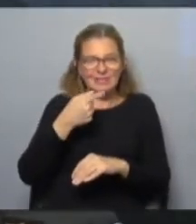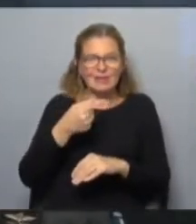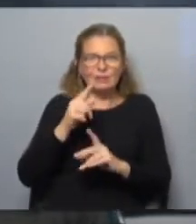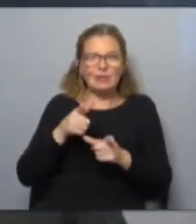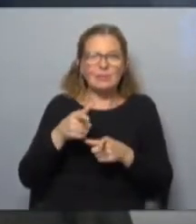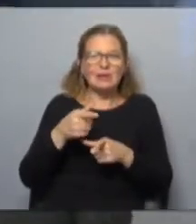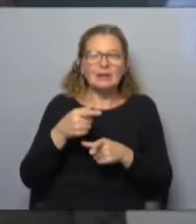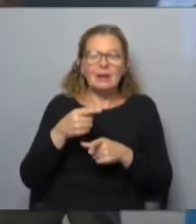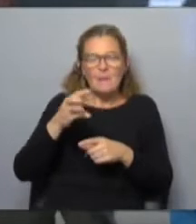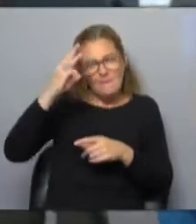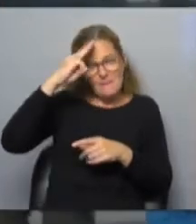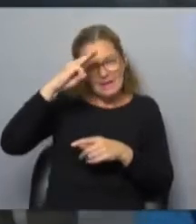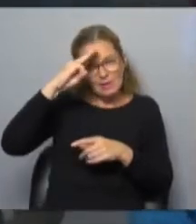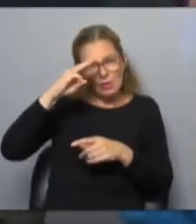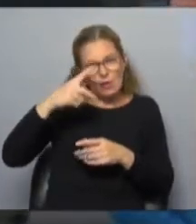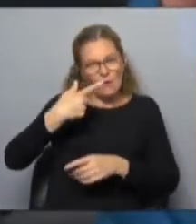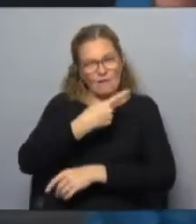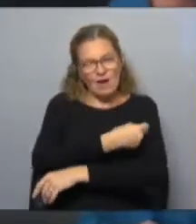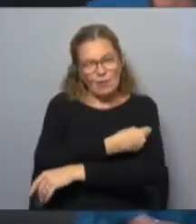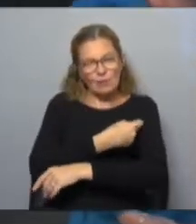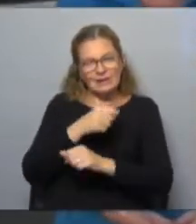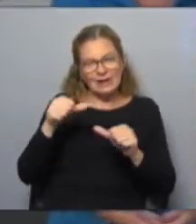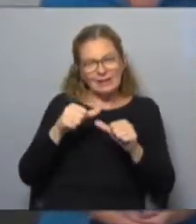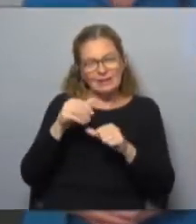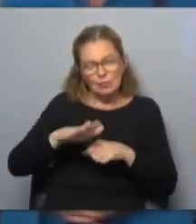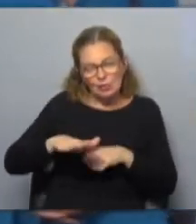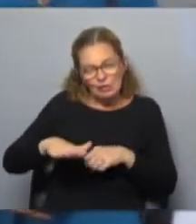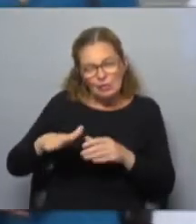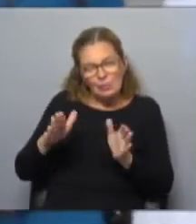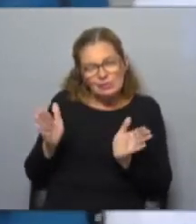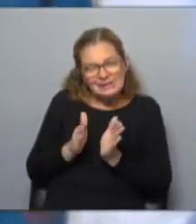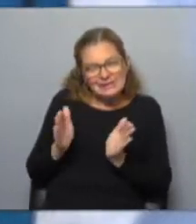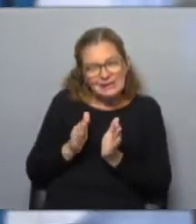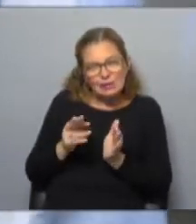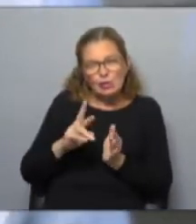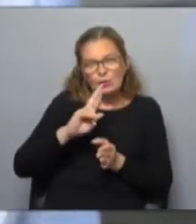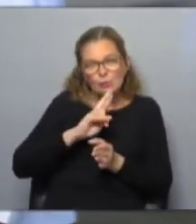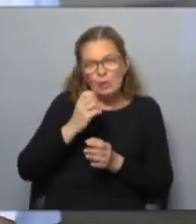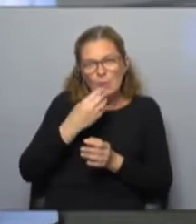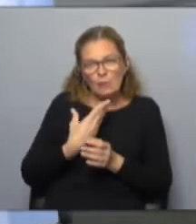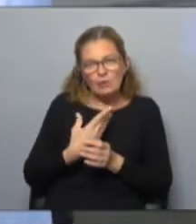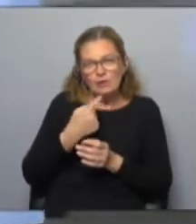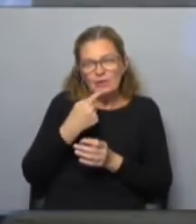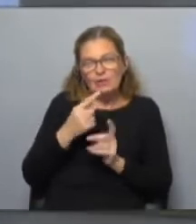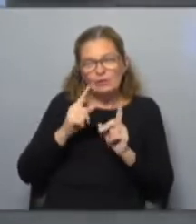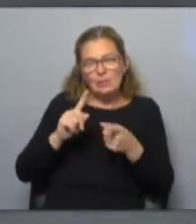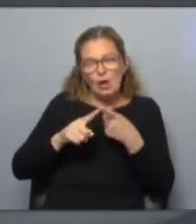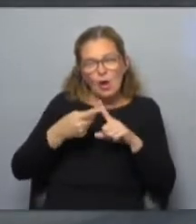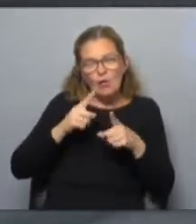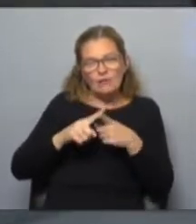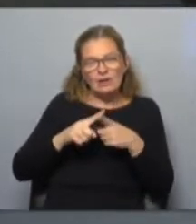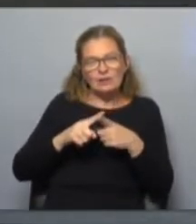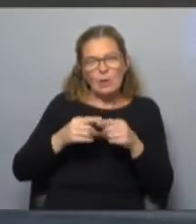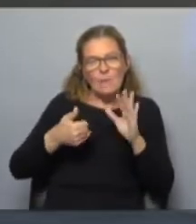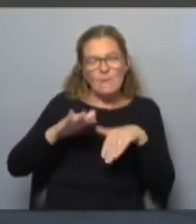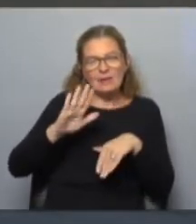Obrador anunció que México recibirá una vacuna que están produciendo para niños muy pequeños y que ha dado muy buenos resultados y anunció un convenio para contratar